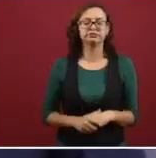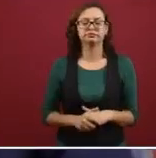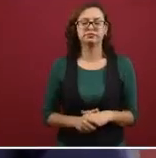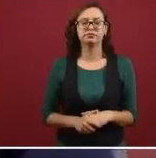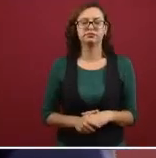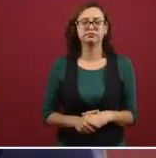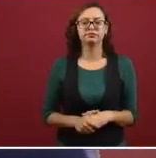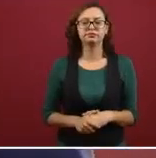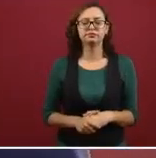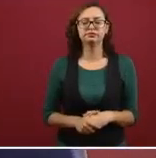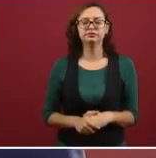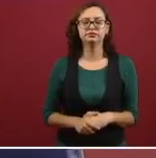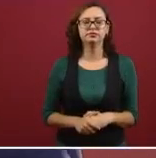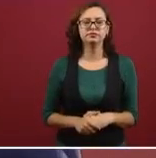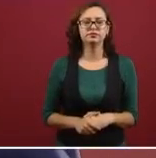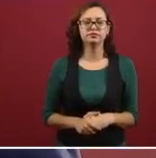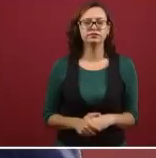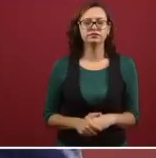significa,